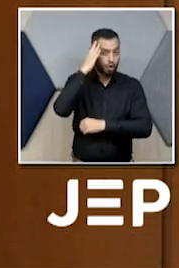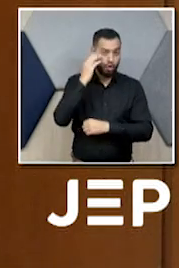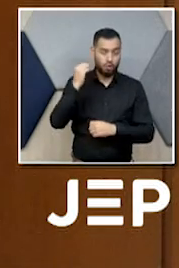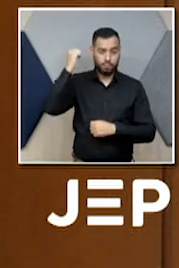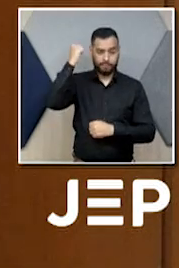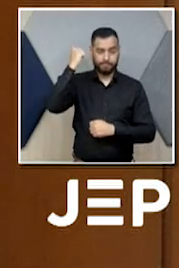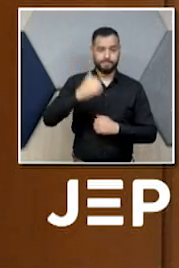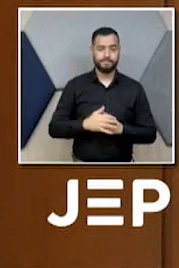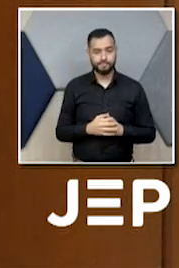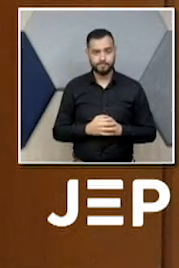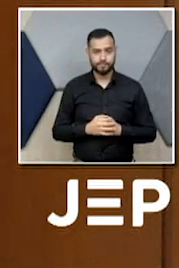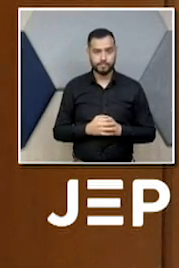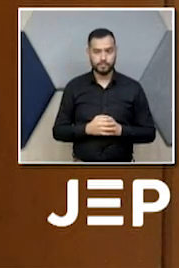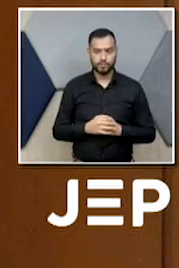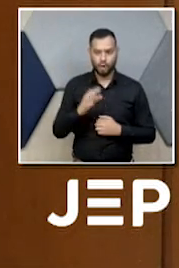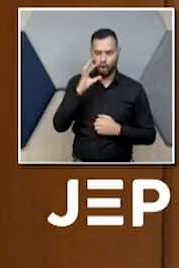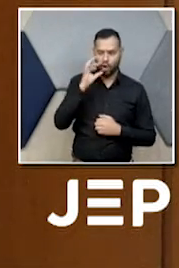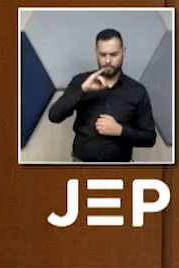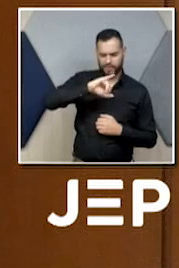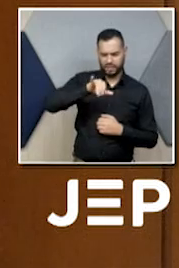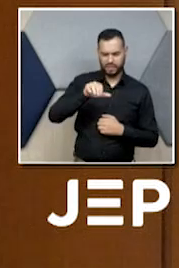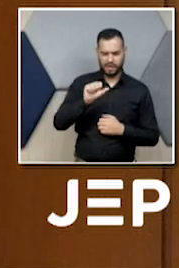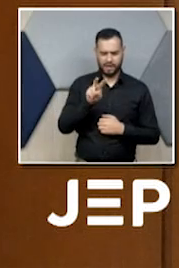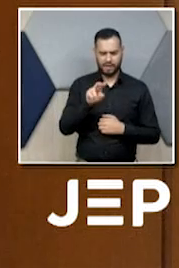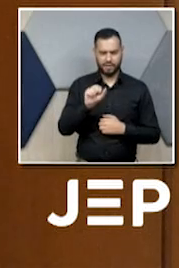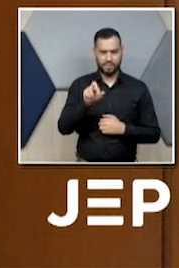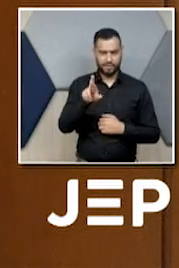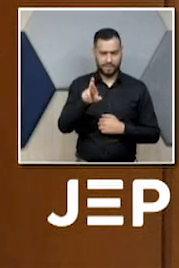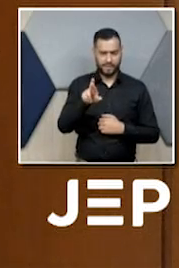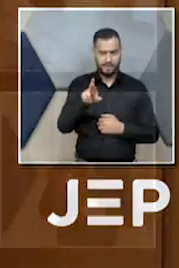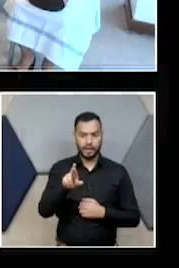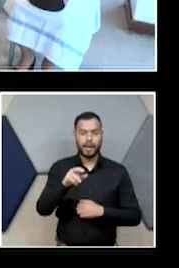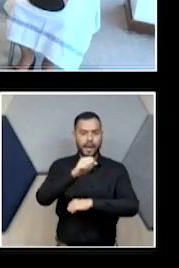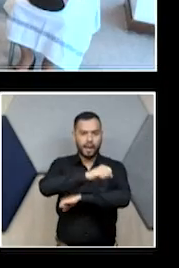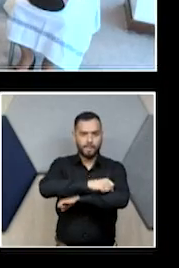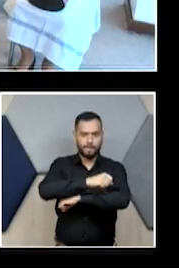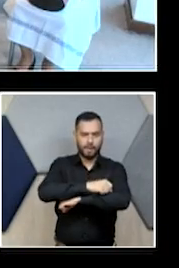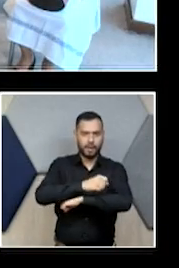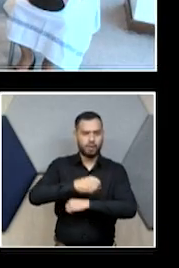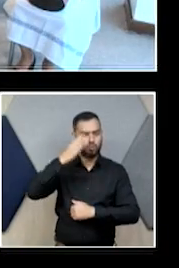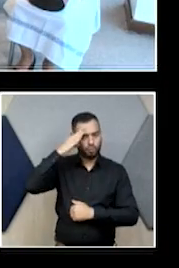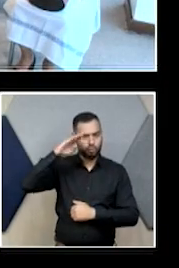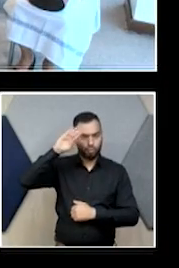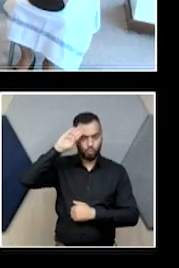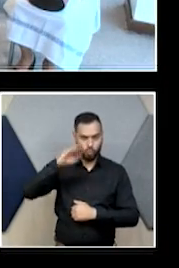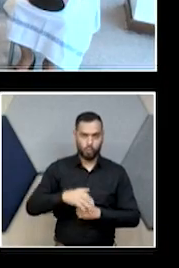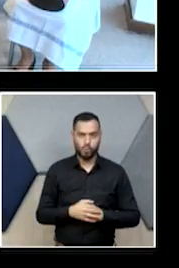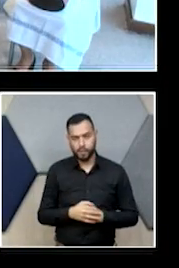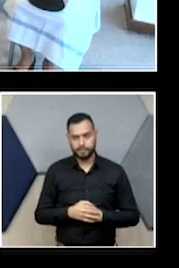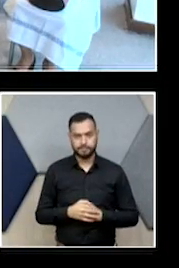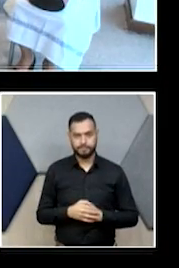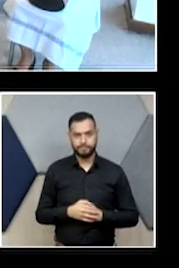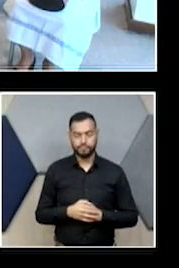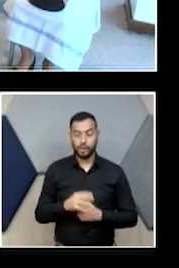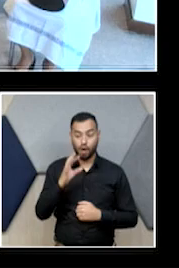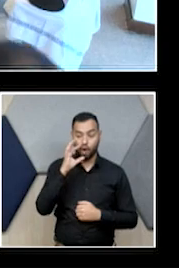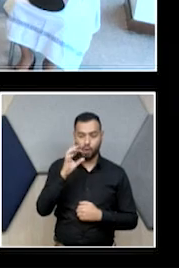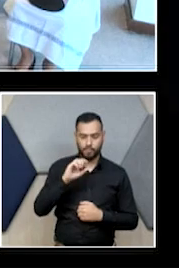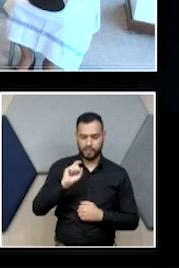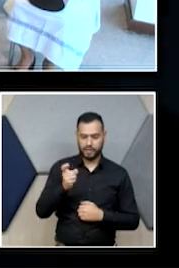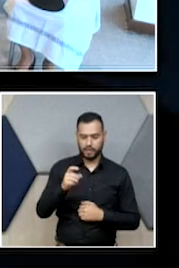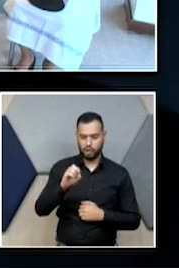señor Javier Caamaño Cairo, embajador de la República de Cuba, señor George Wilson